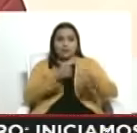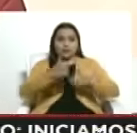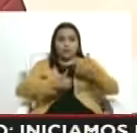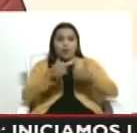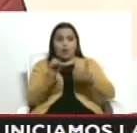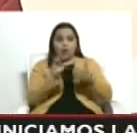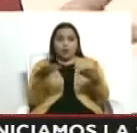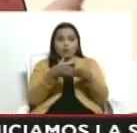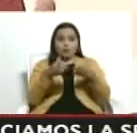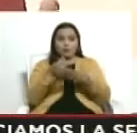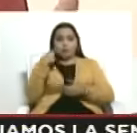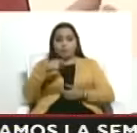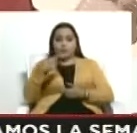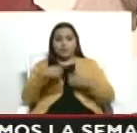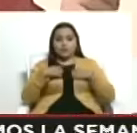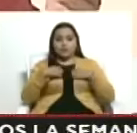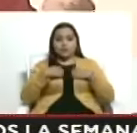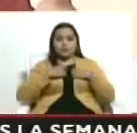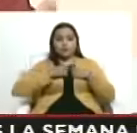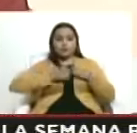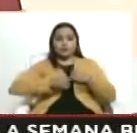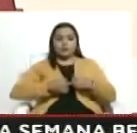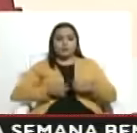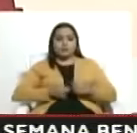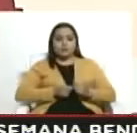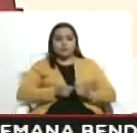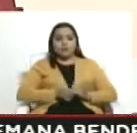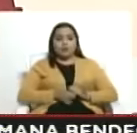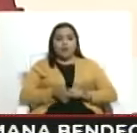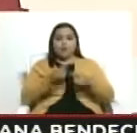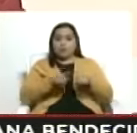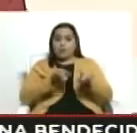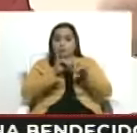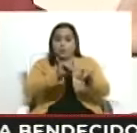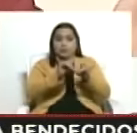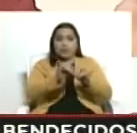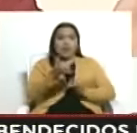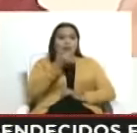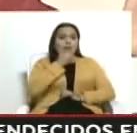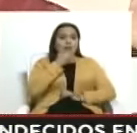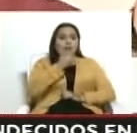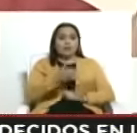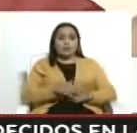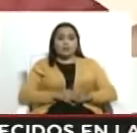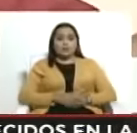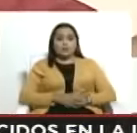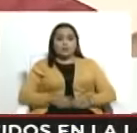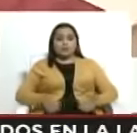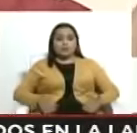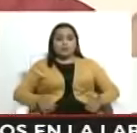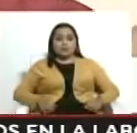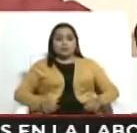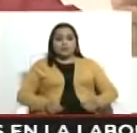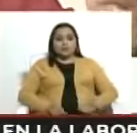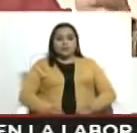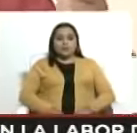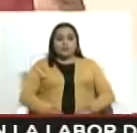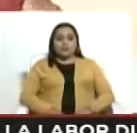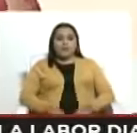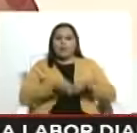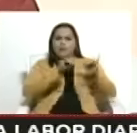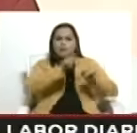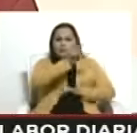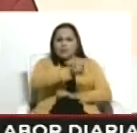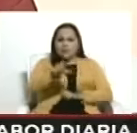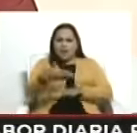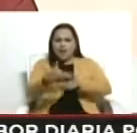político. Pero ahí está la misma, ellos mismos, con sus torpezas, como mandan a la misma persona acusada de corrupción, pero